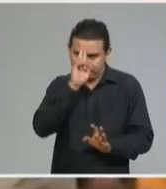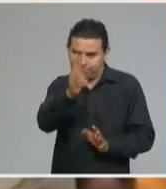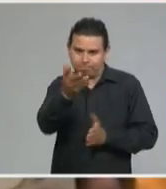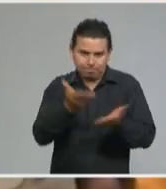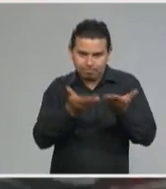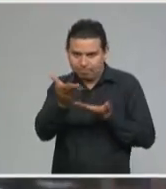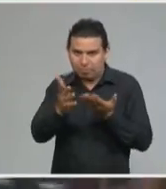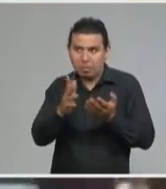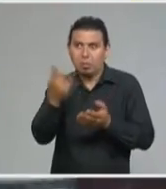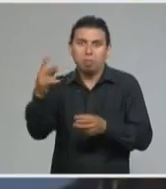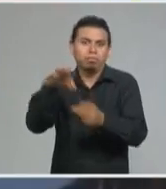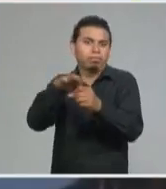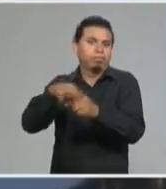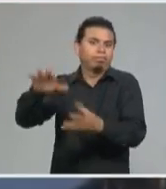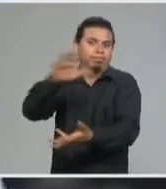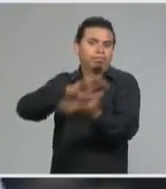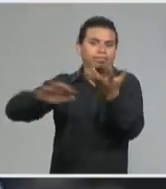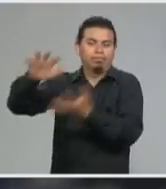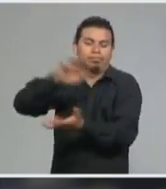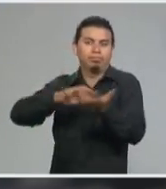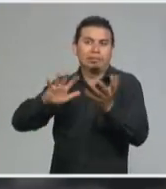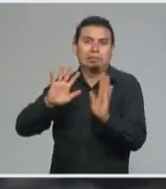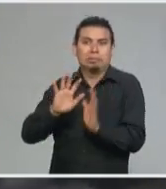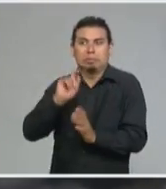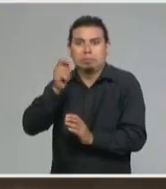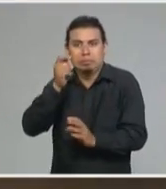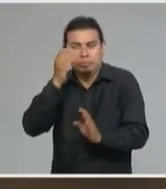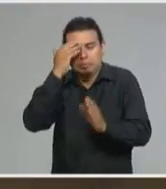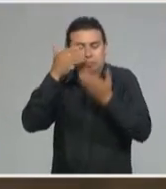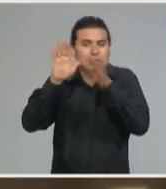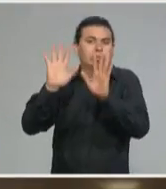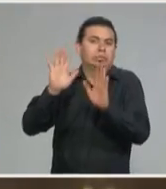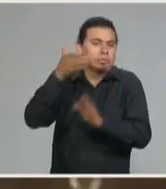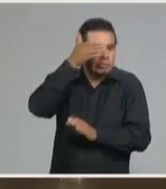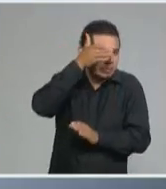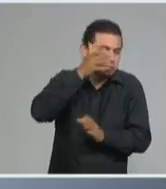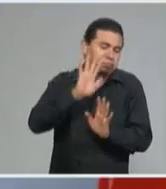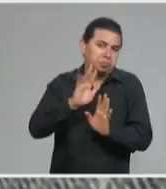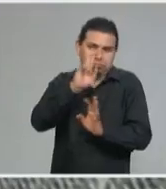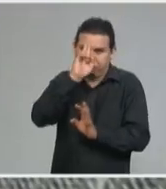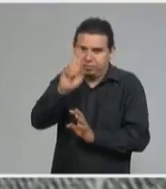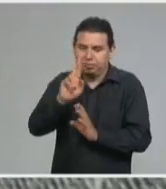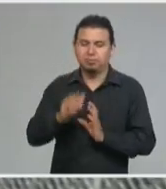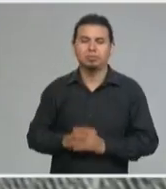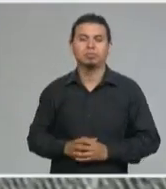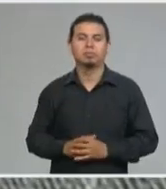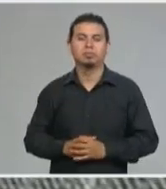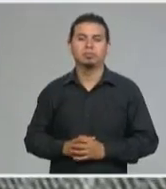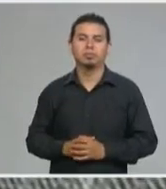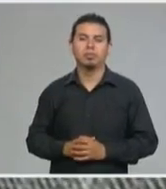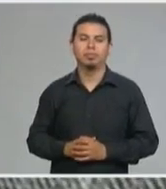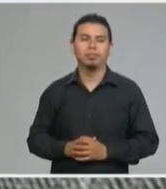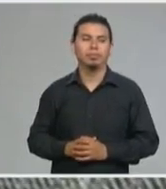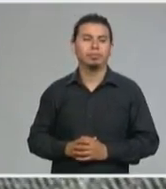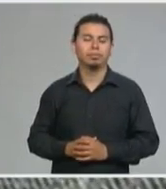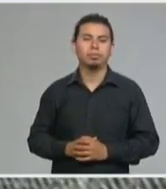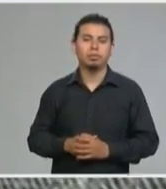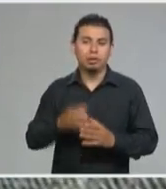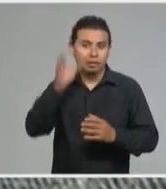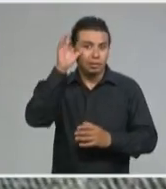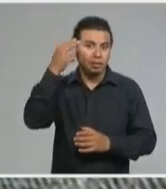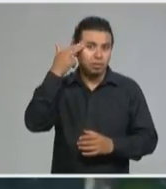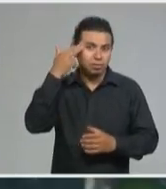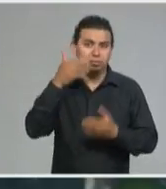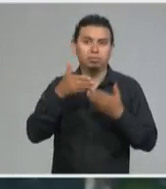con Venezuela, pese a desconocer los resultados de dichos comicios. en Suiza se inauguró uno de los